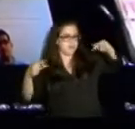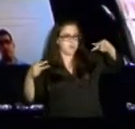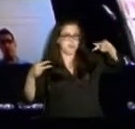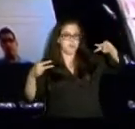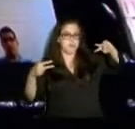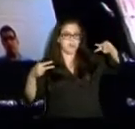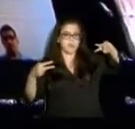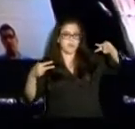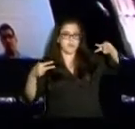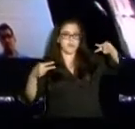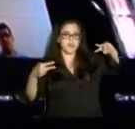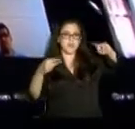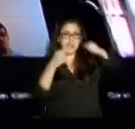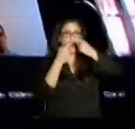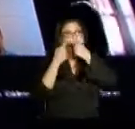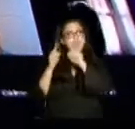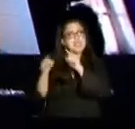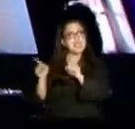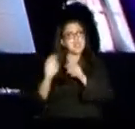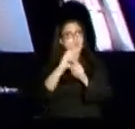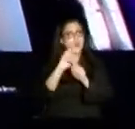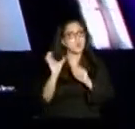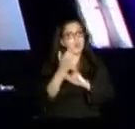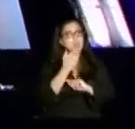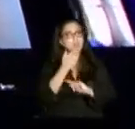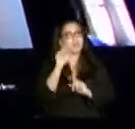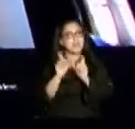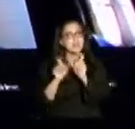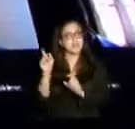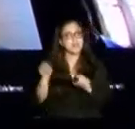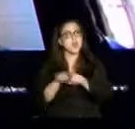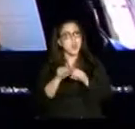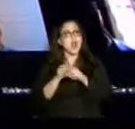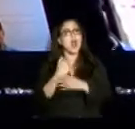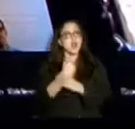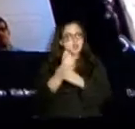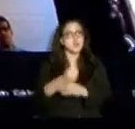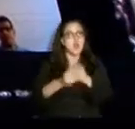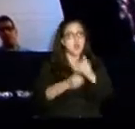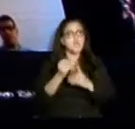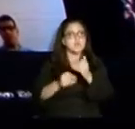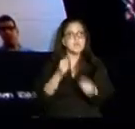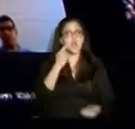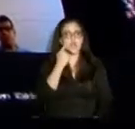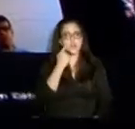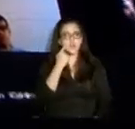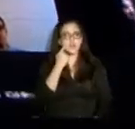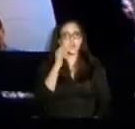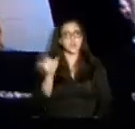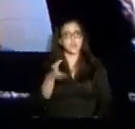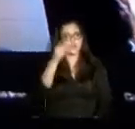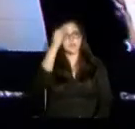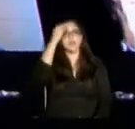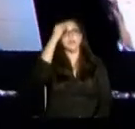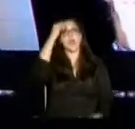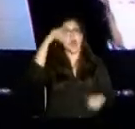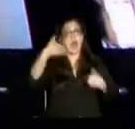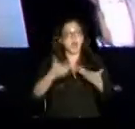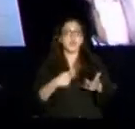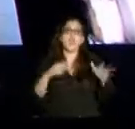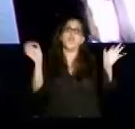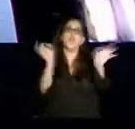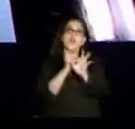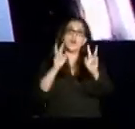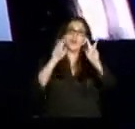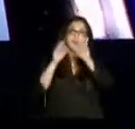población humana contribuye mucho a avanzar en este conocimiento. Como ejemplo, yo me voy a referir hoy día y les voy a hablar un poco de la